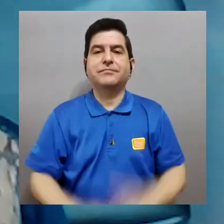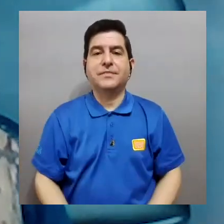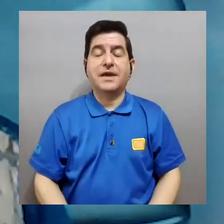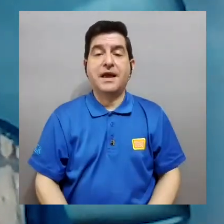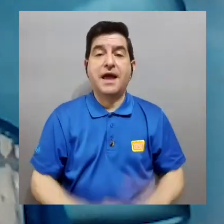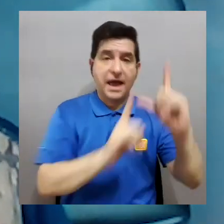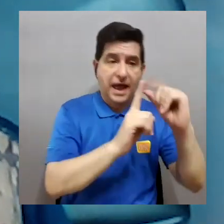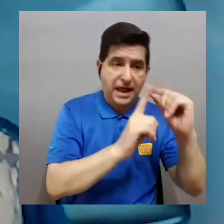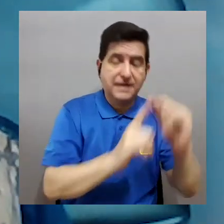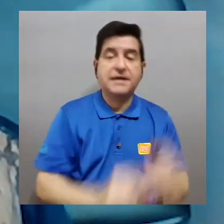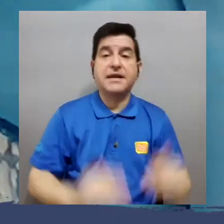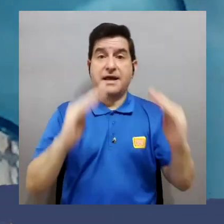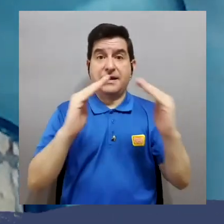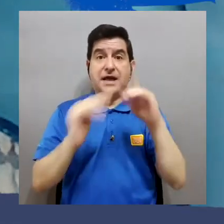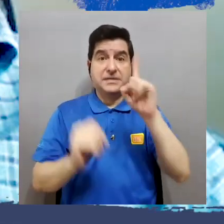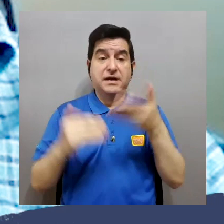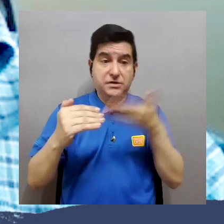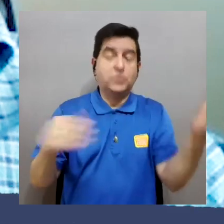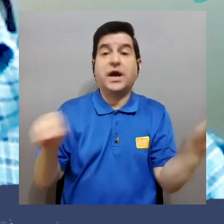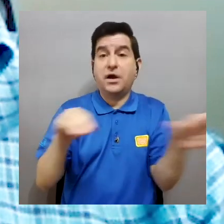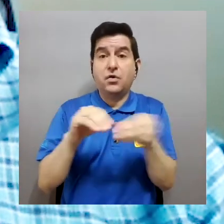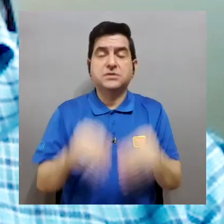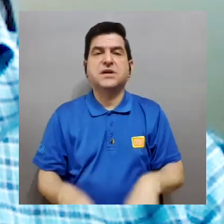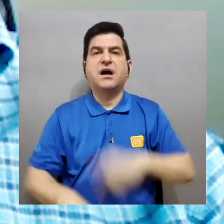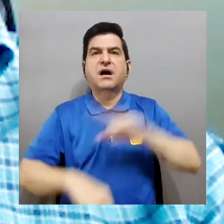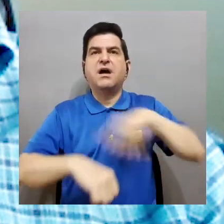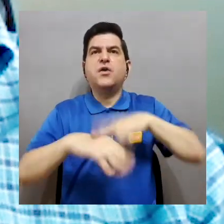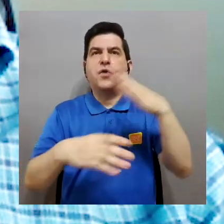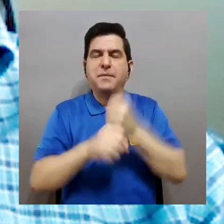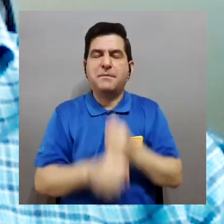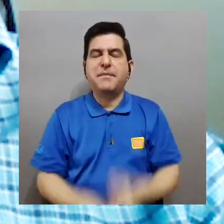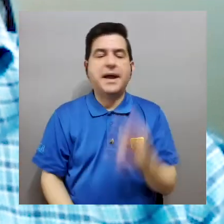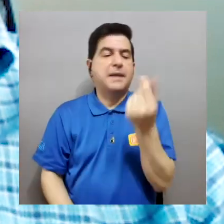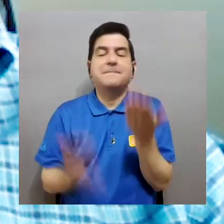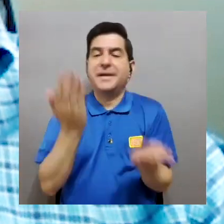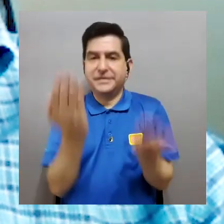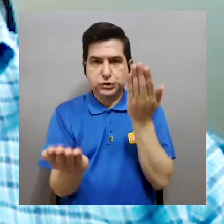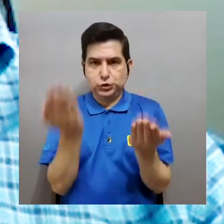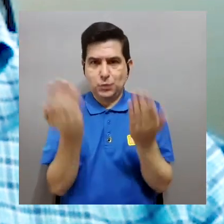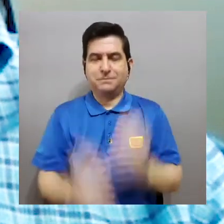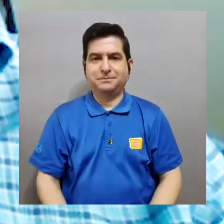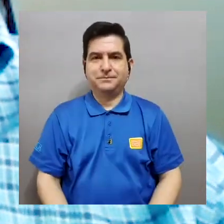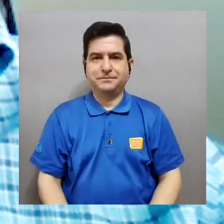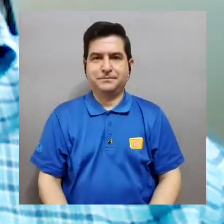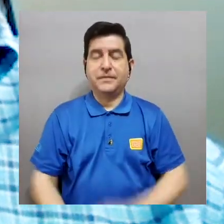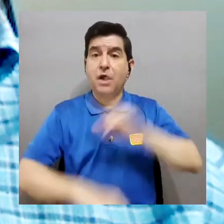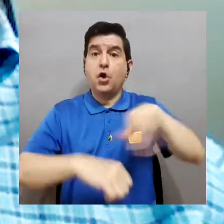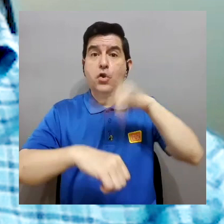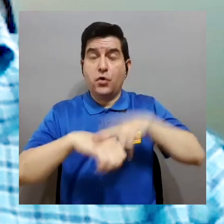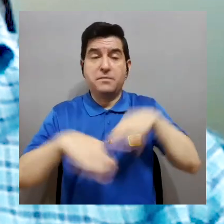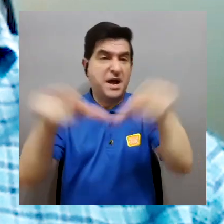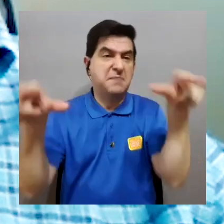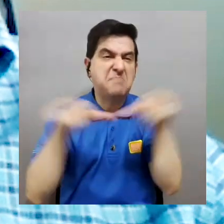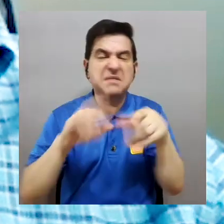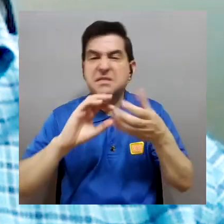El arrendamiento, la vivienda es un bien más. Lo que se hace habitualmente es precio comparativo. Digamos, lo que anda normalmente